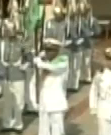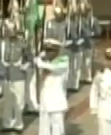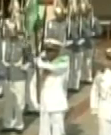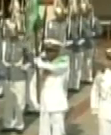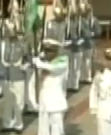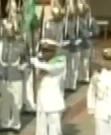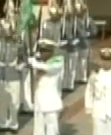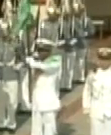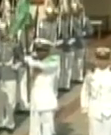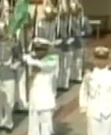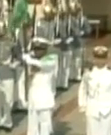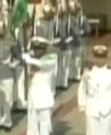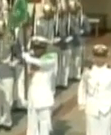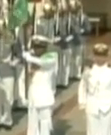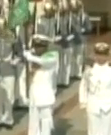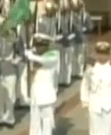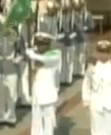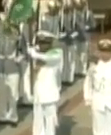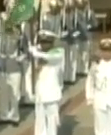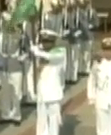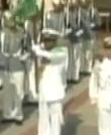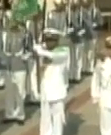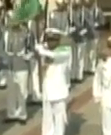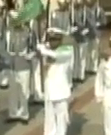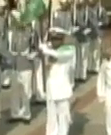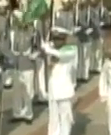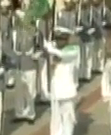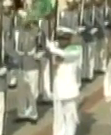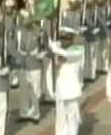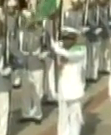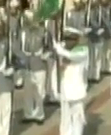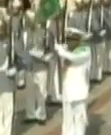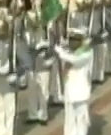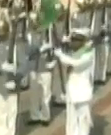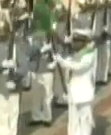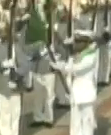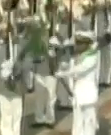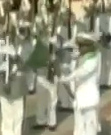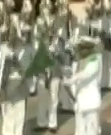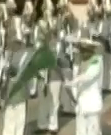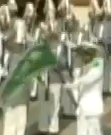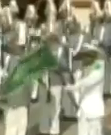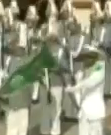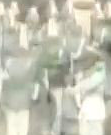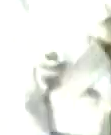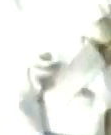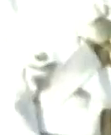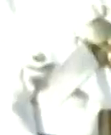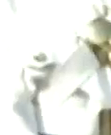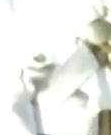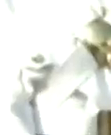vista a la bandera nacional, atención presente. ¡Ur!